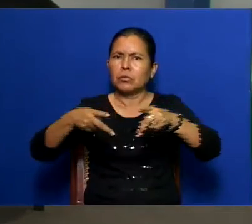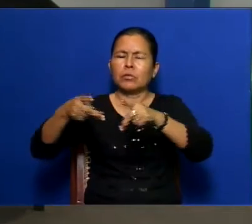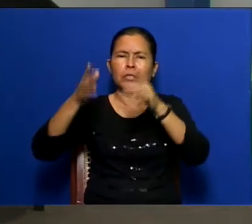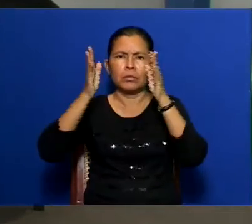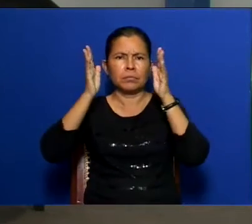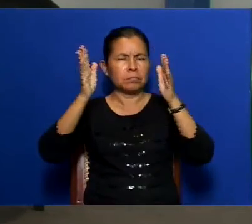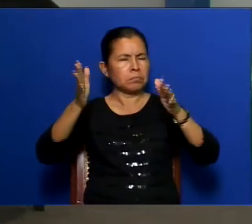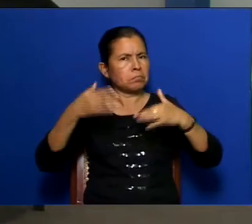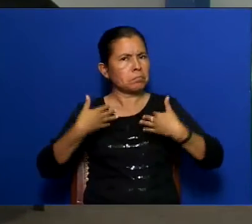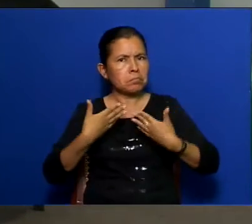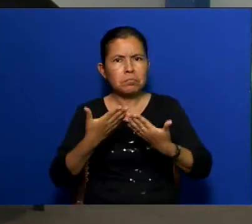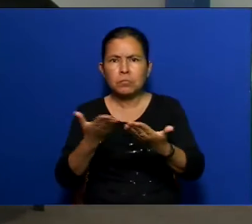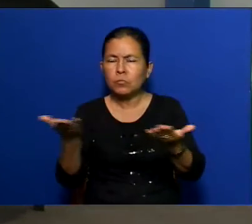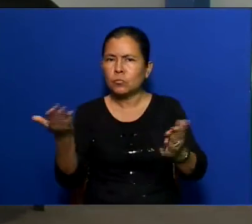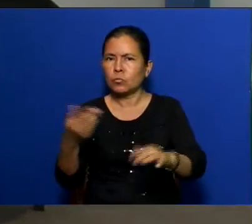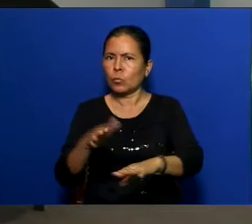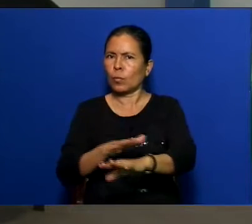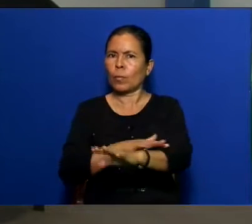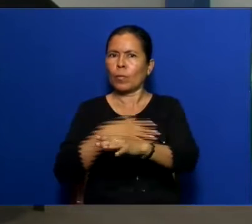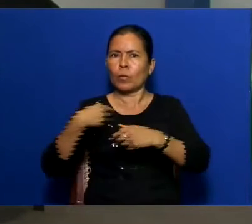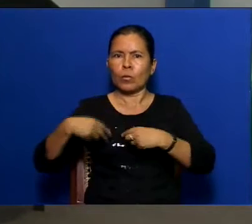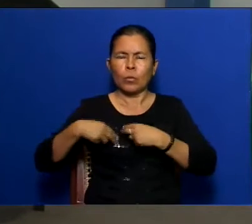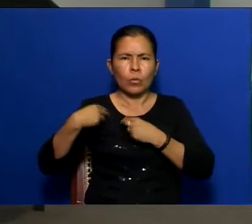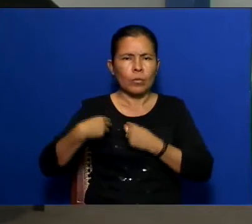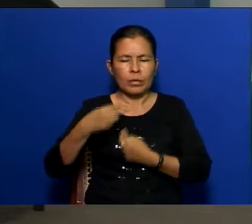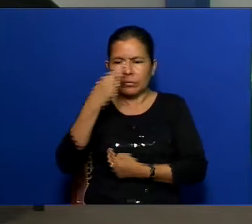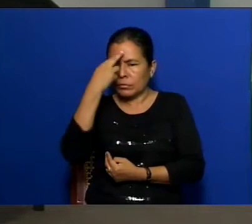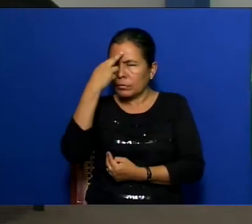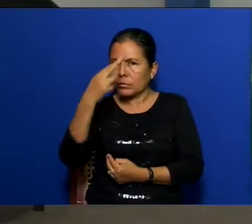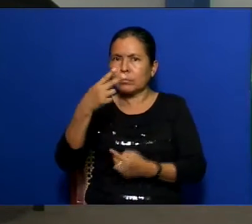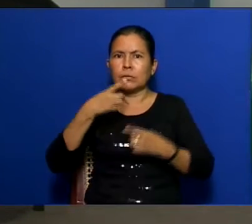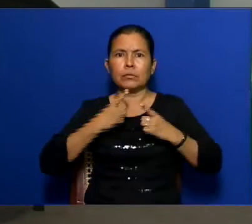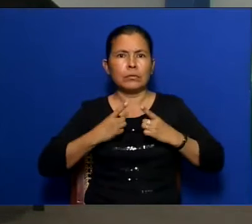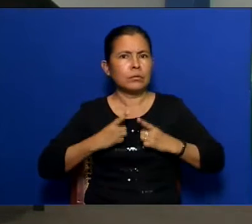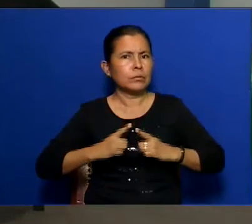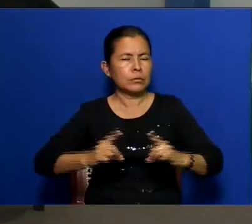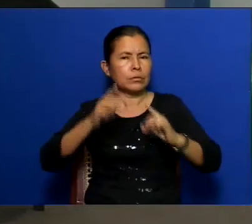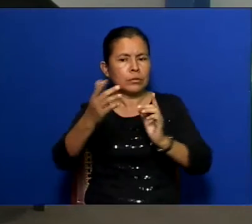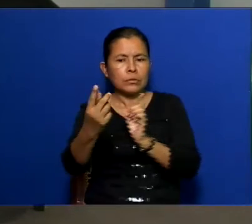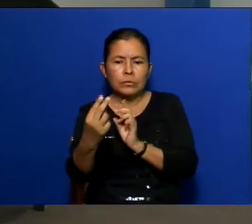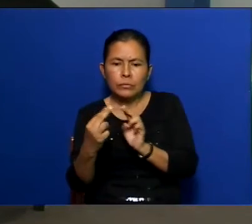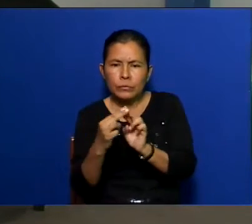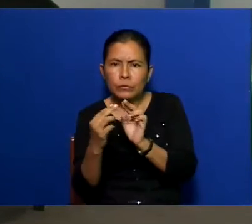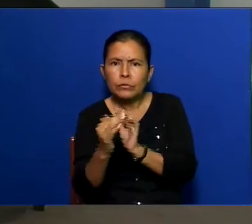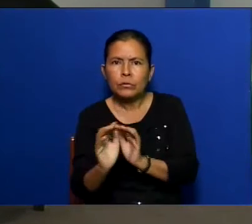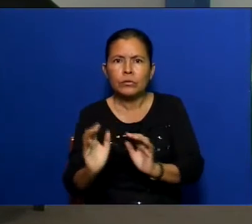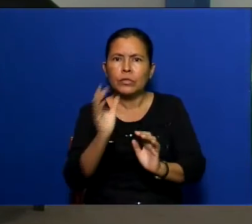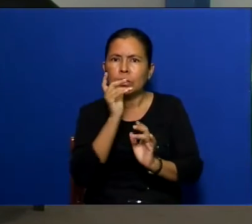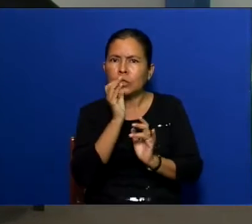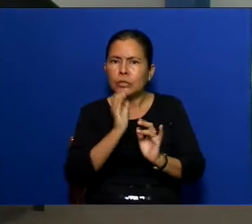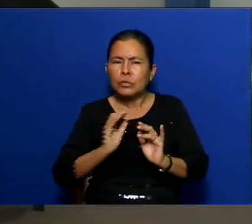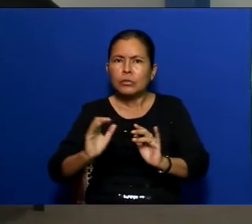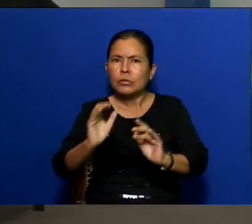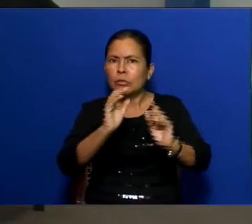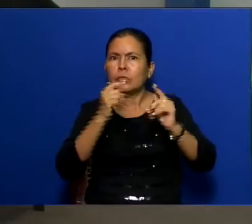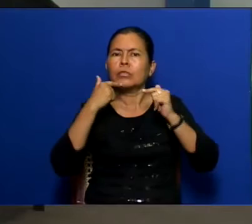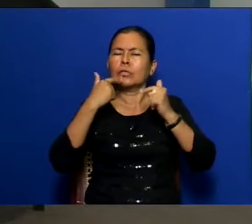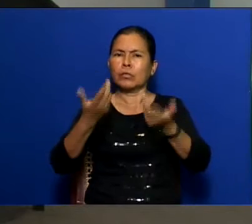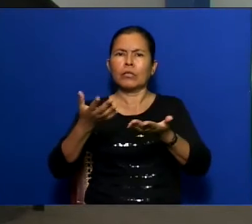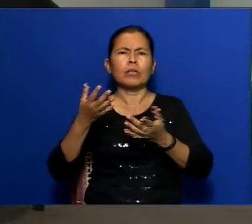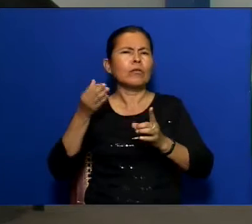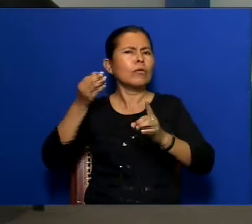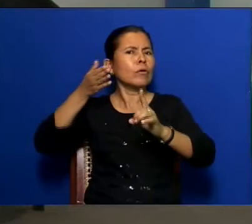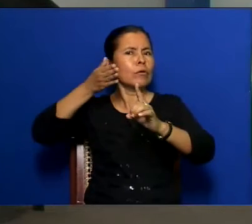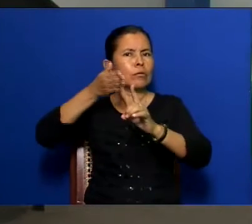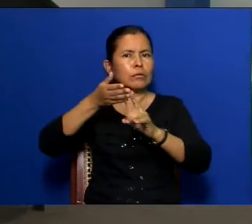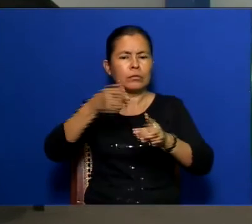de calidad, humana, respetuosa, digna para los niños, y que estamos con ese fin, con el fin